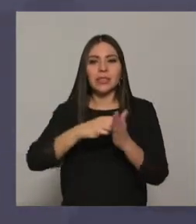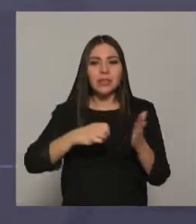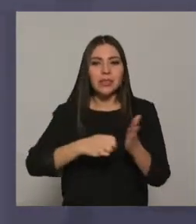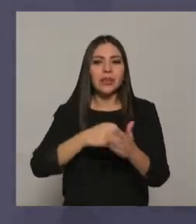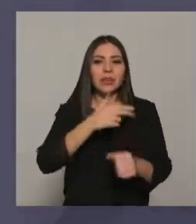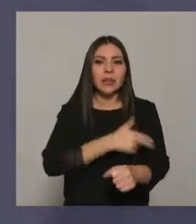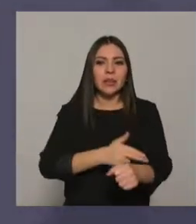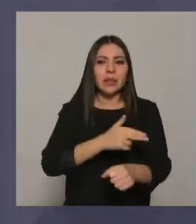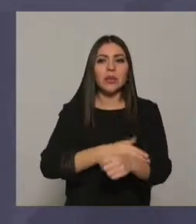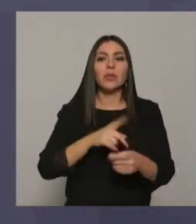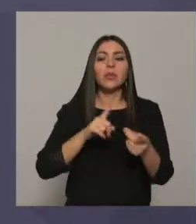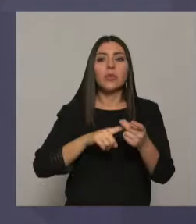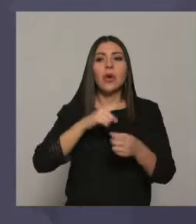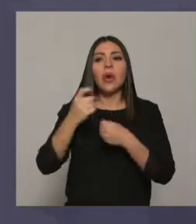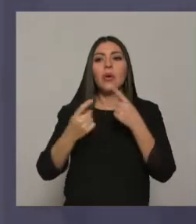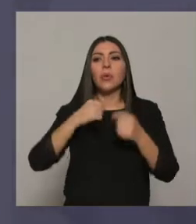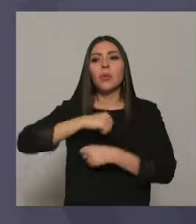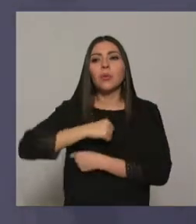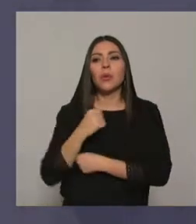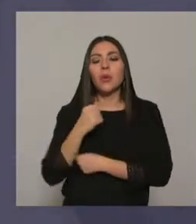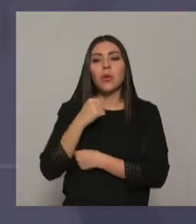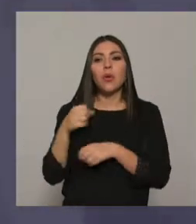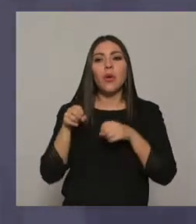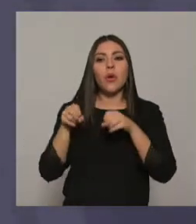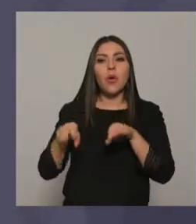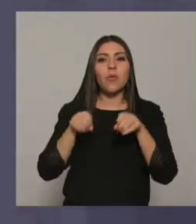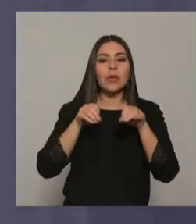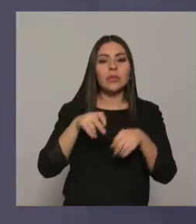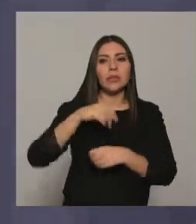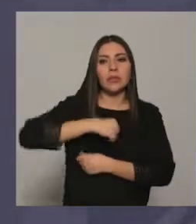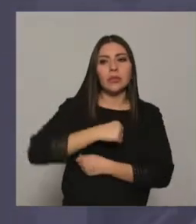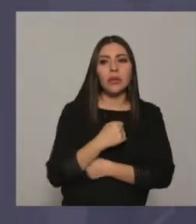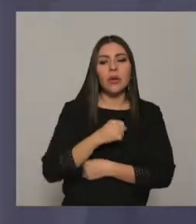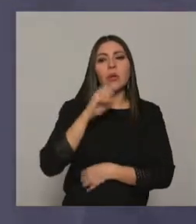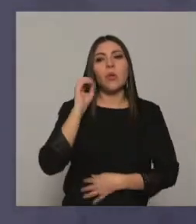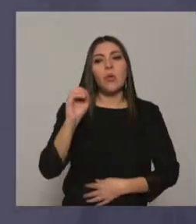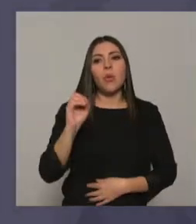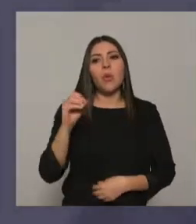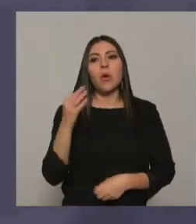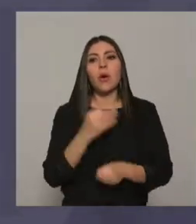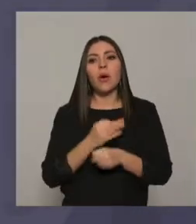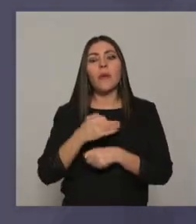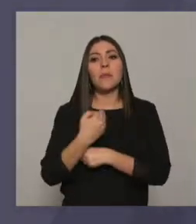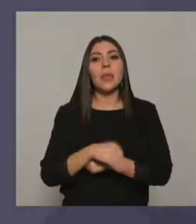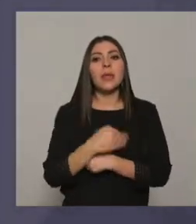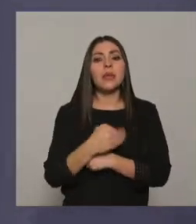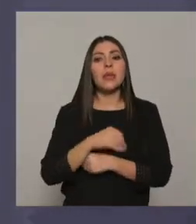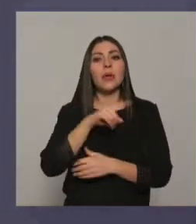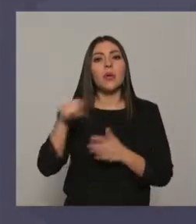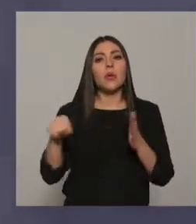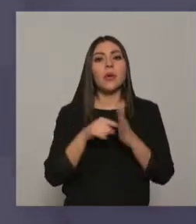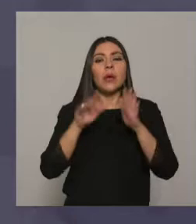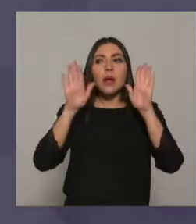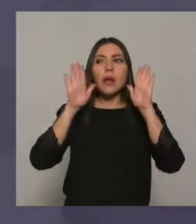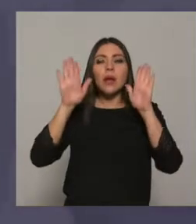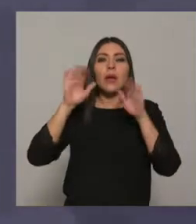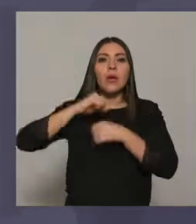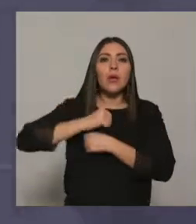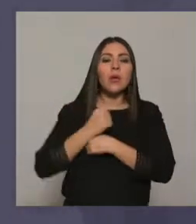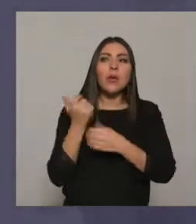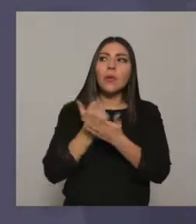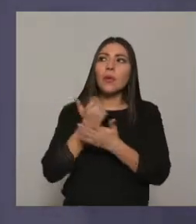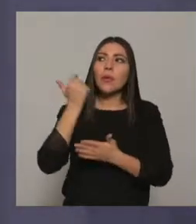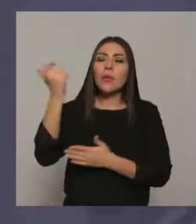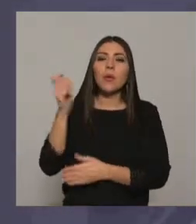nuestras propias oficinas, y en algunos casos ya estamos teniendo que contratar algunas bodegas de seguridad para llevarlos ahí,